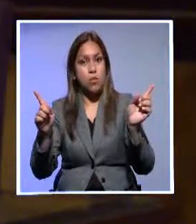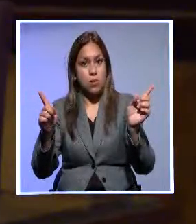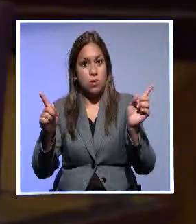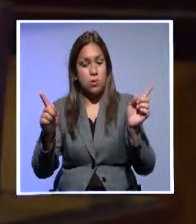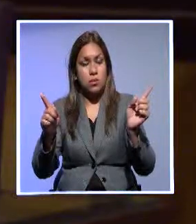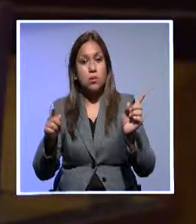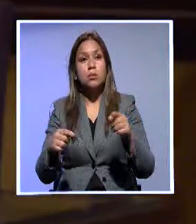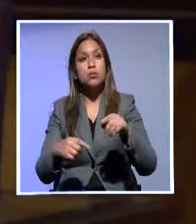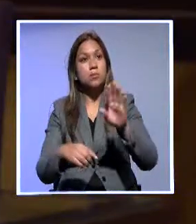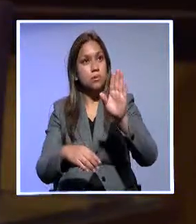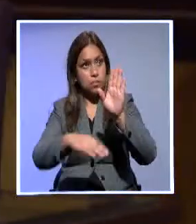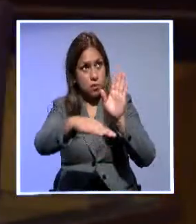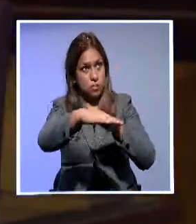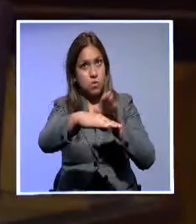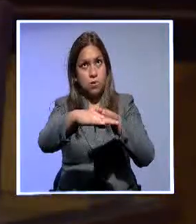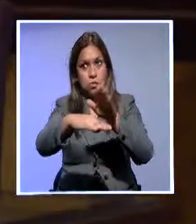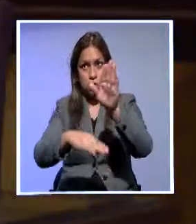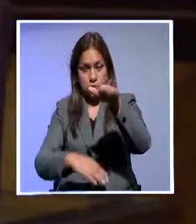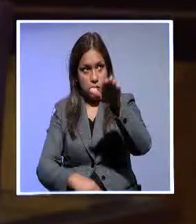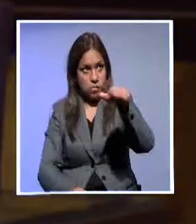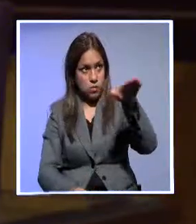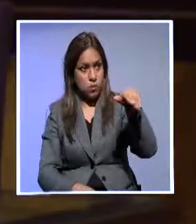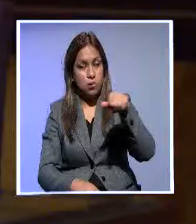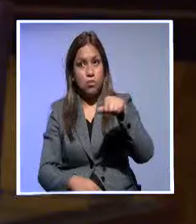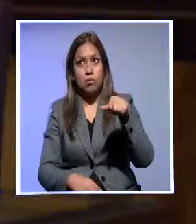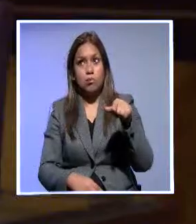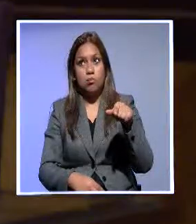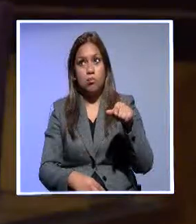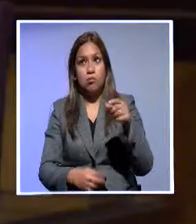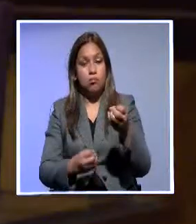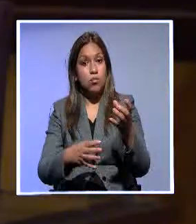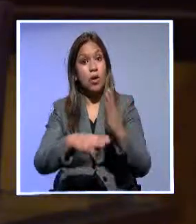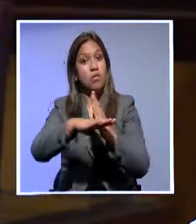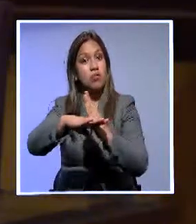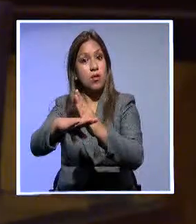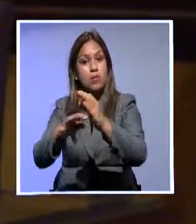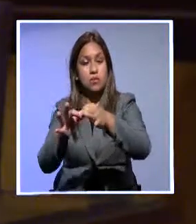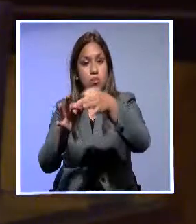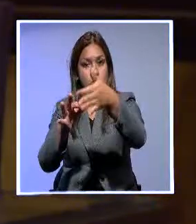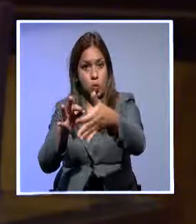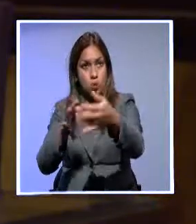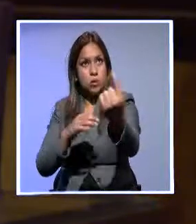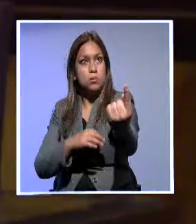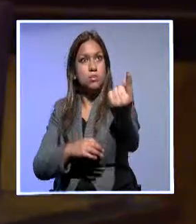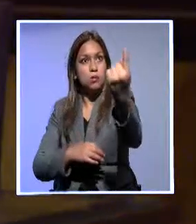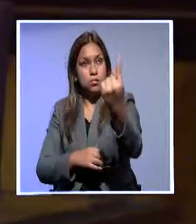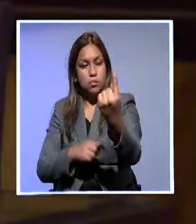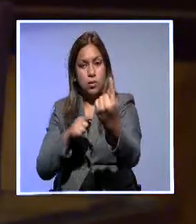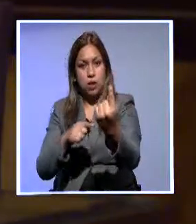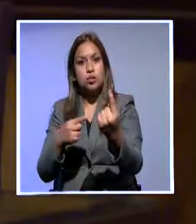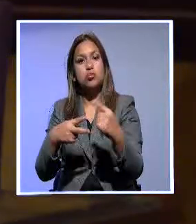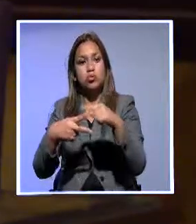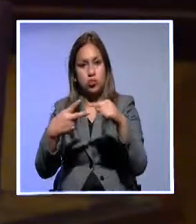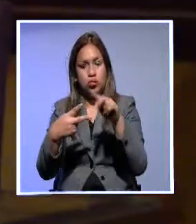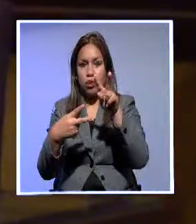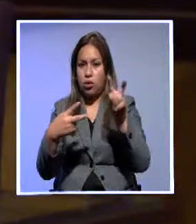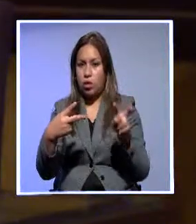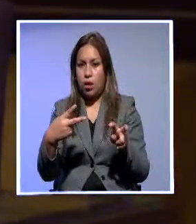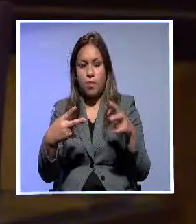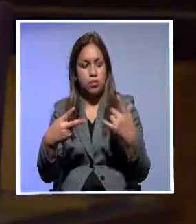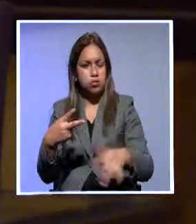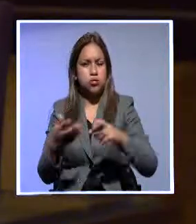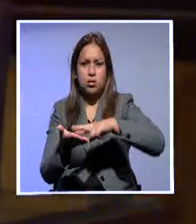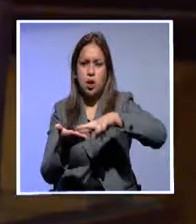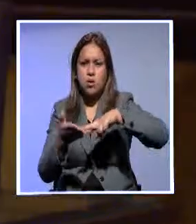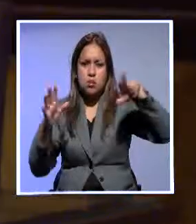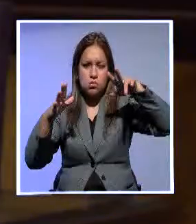daría la comparecencia mejor al defensor público fueron los dos temas centrales de esta reunión así que